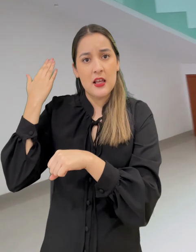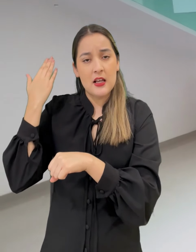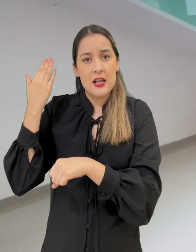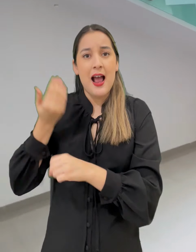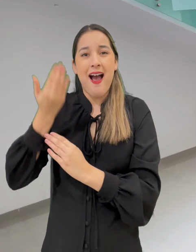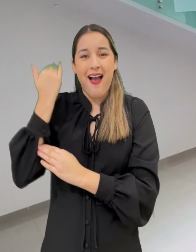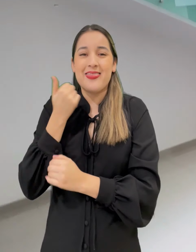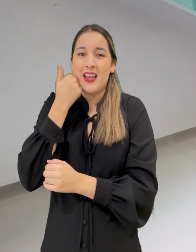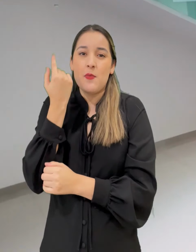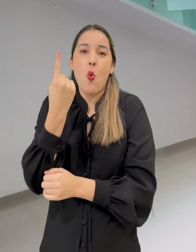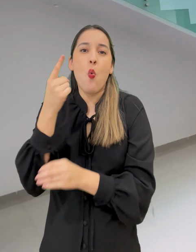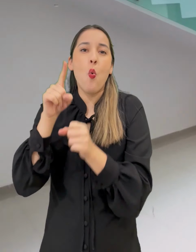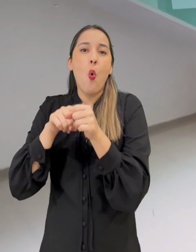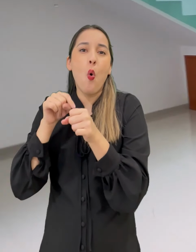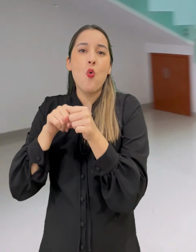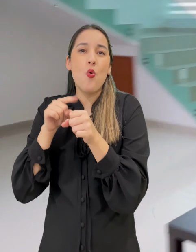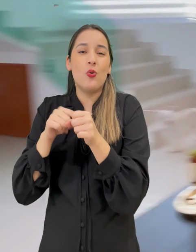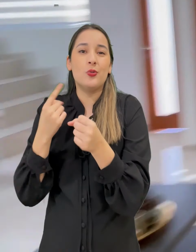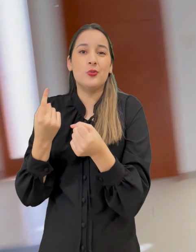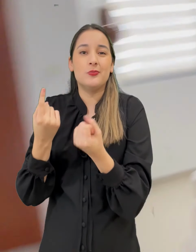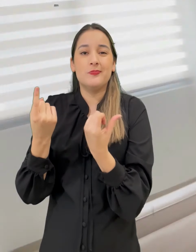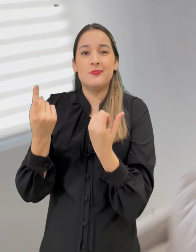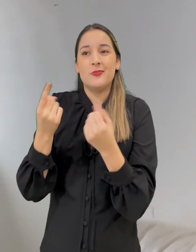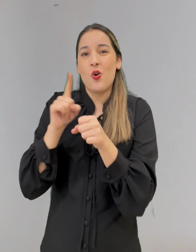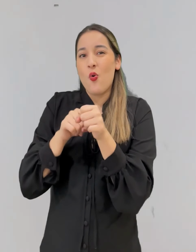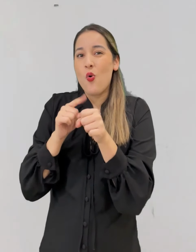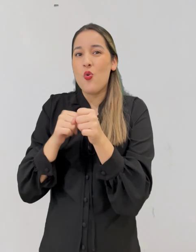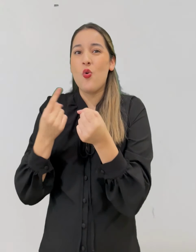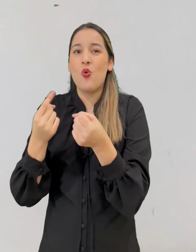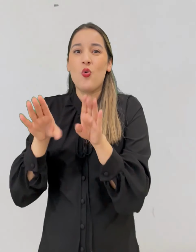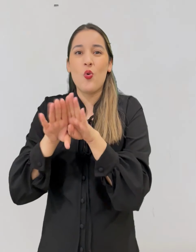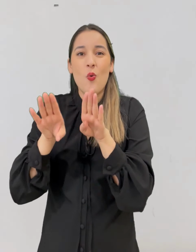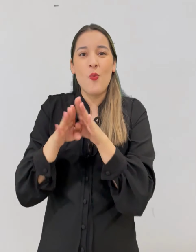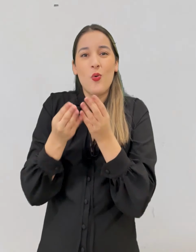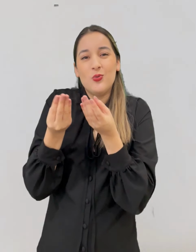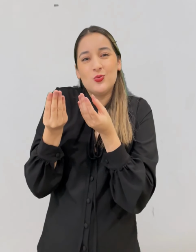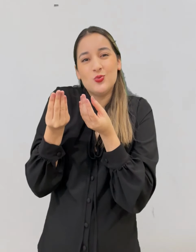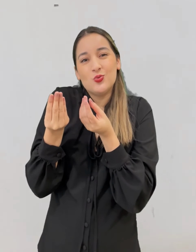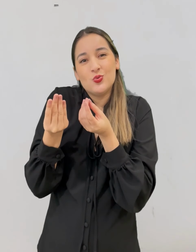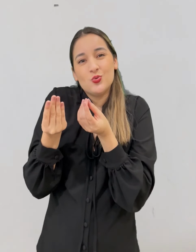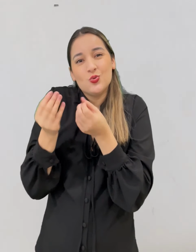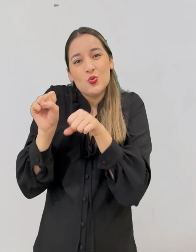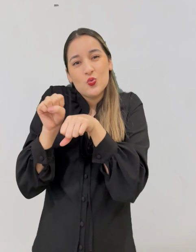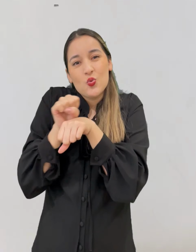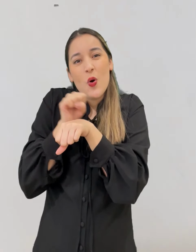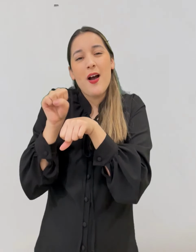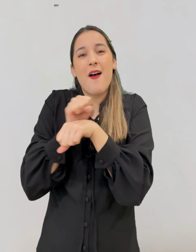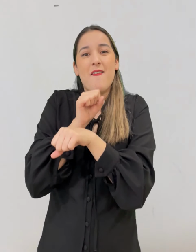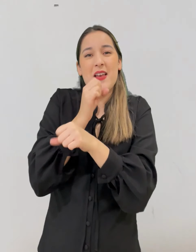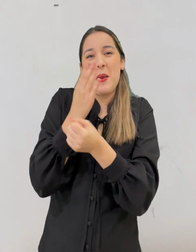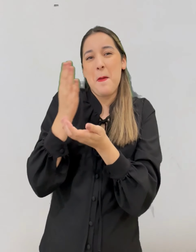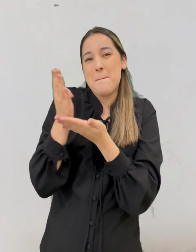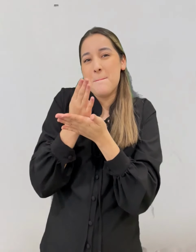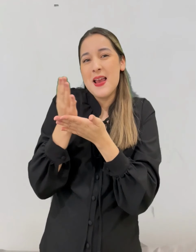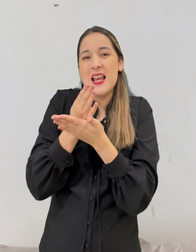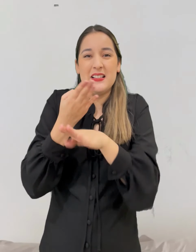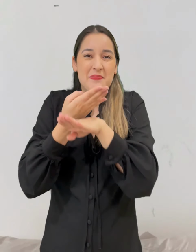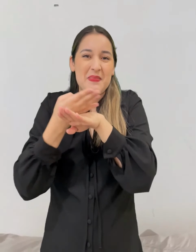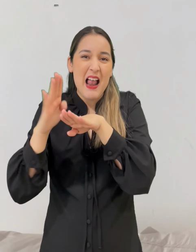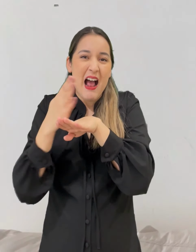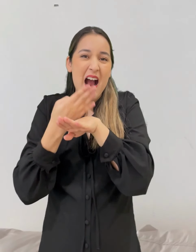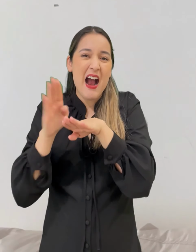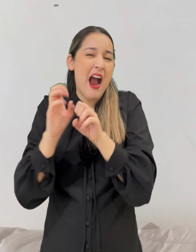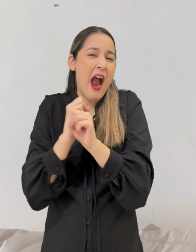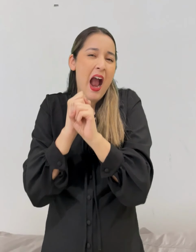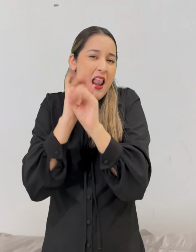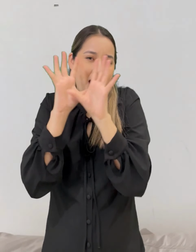que habíamos pedido habíamos solicitado una una tela como el terciopelo beige blanca más